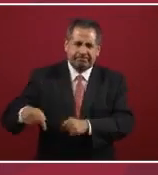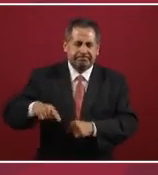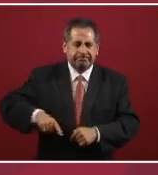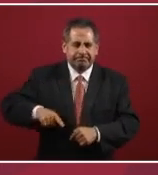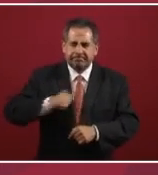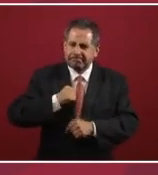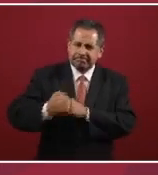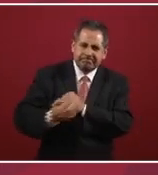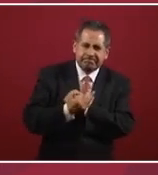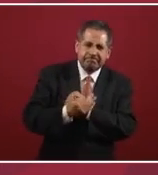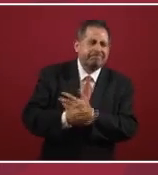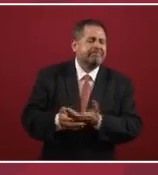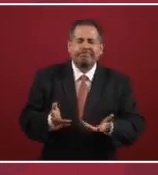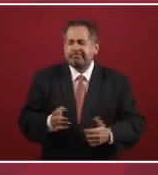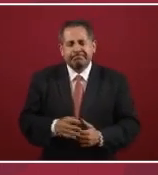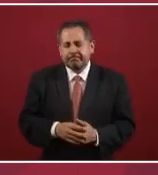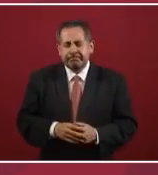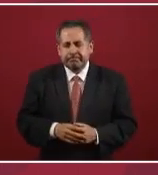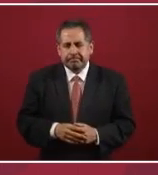y